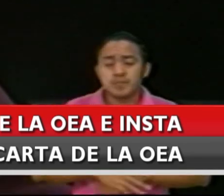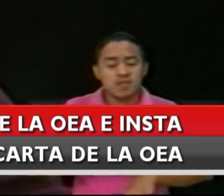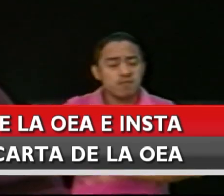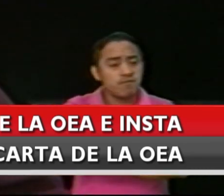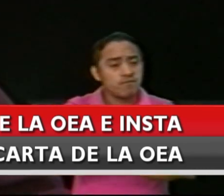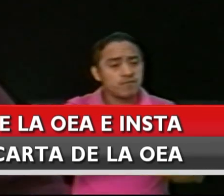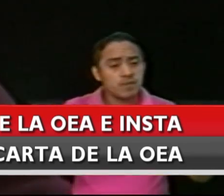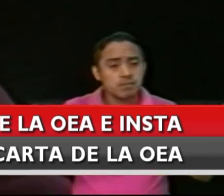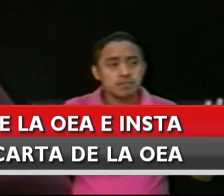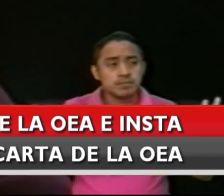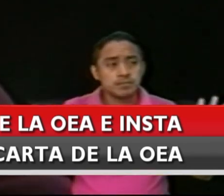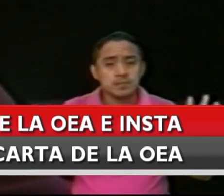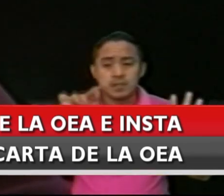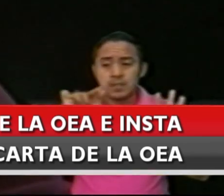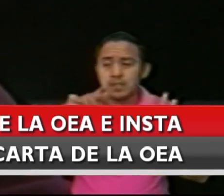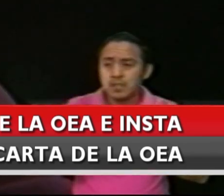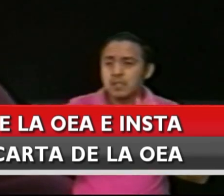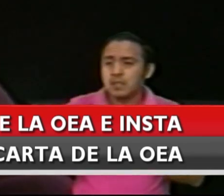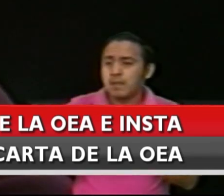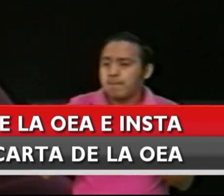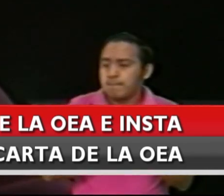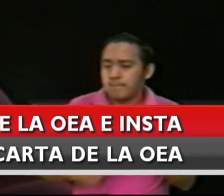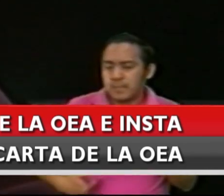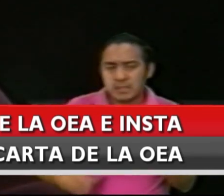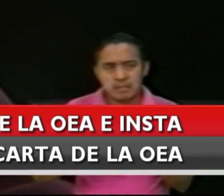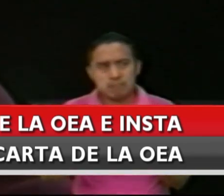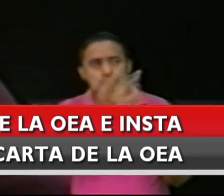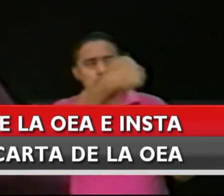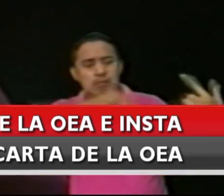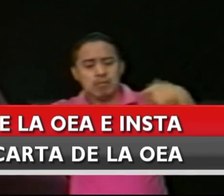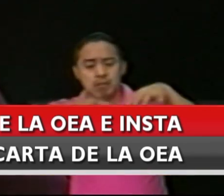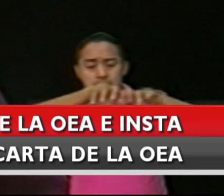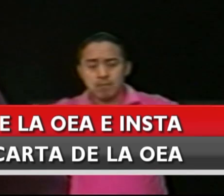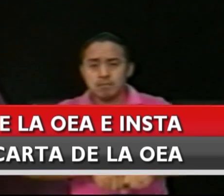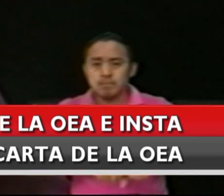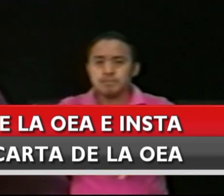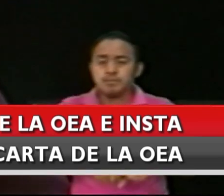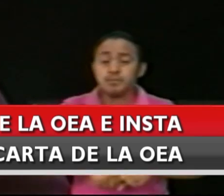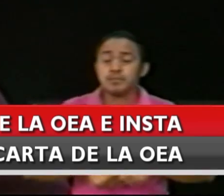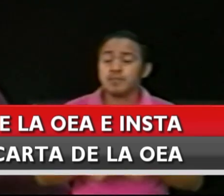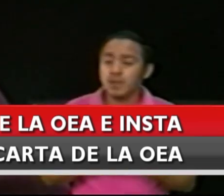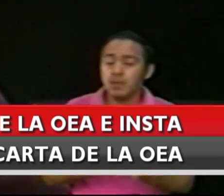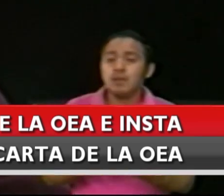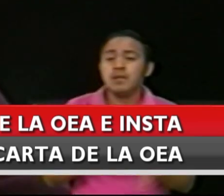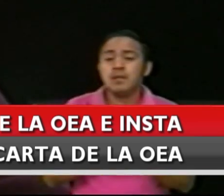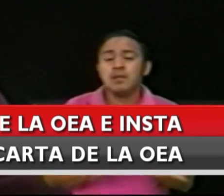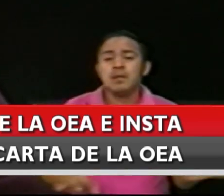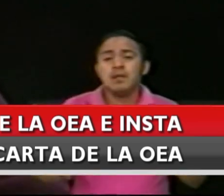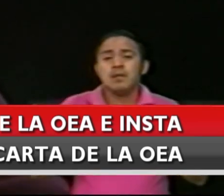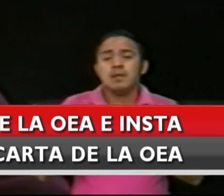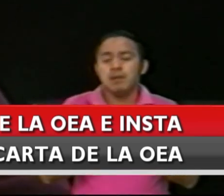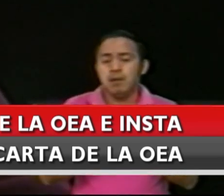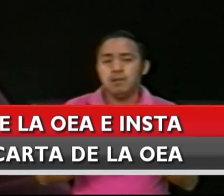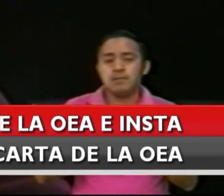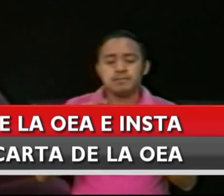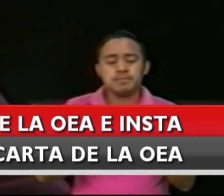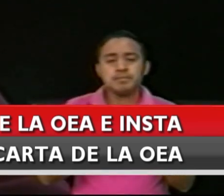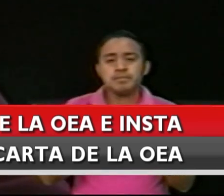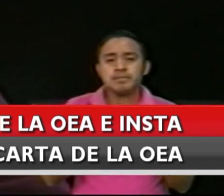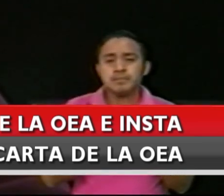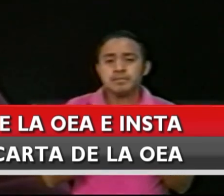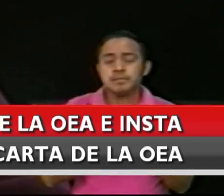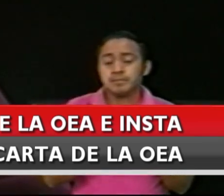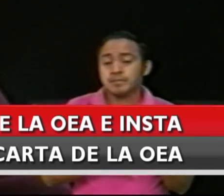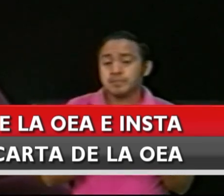basta ya a ese Ministerio de Colonia. Por tanto, es importante, es